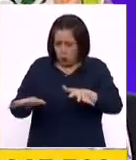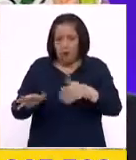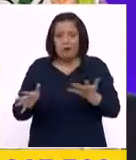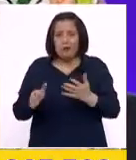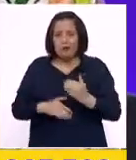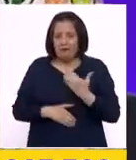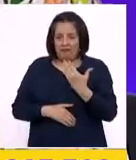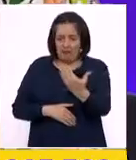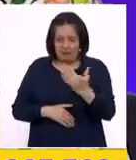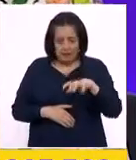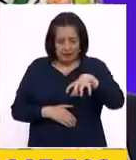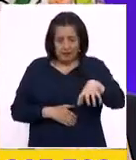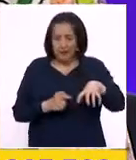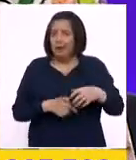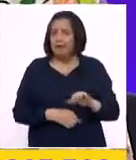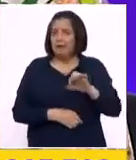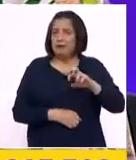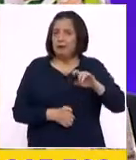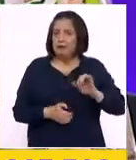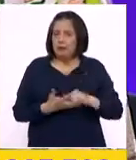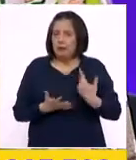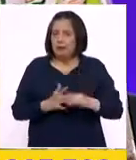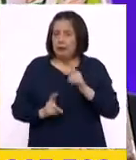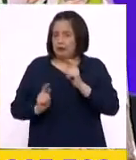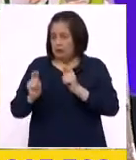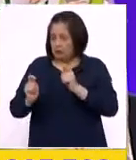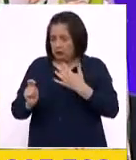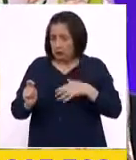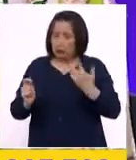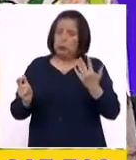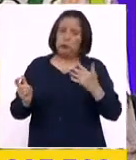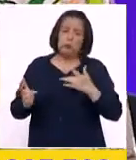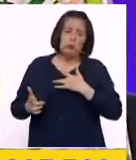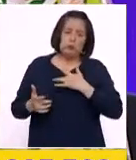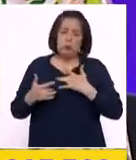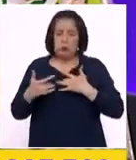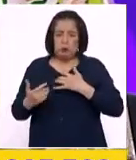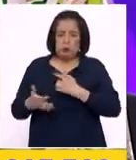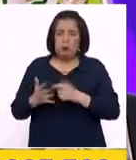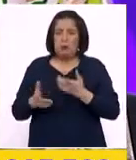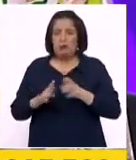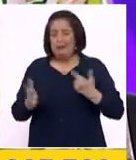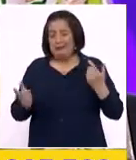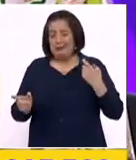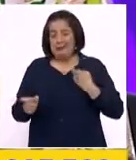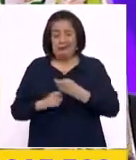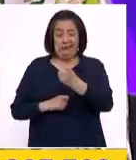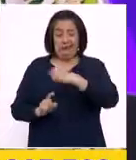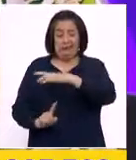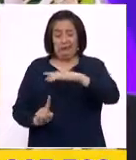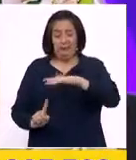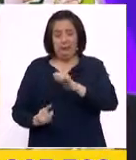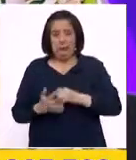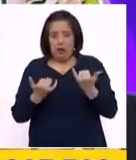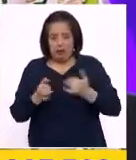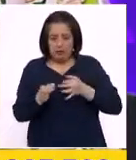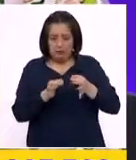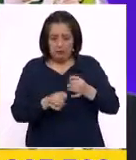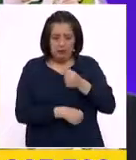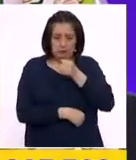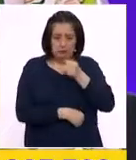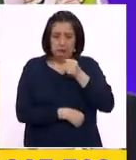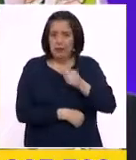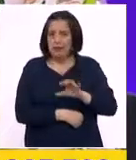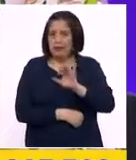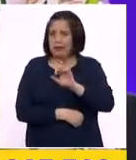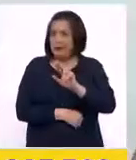empresarios turísticos sufren los impactos de la catástrofe ambiental. Cristian Yeringaño nos amplía la información desde Ancón.